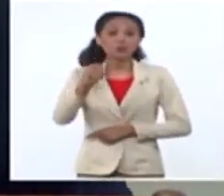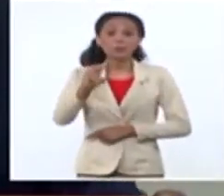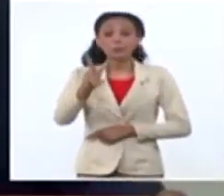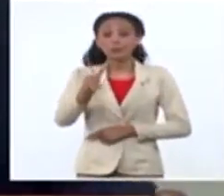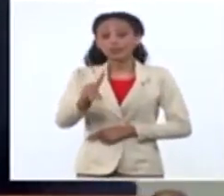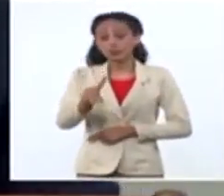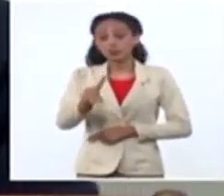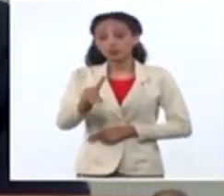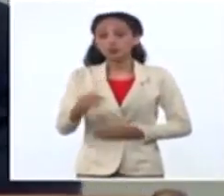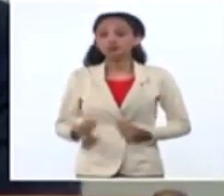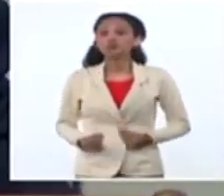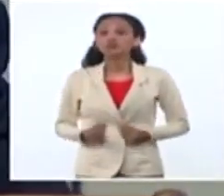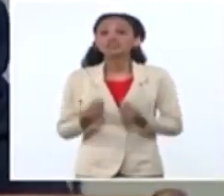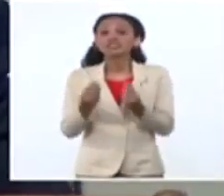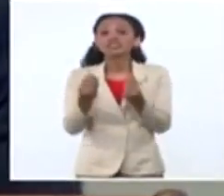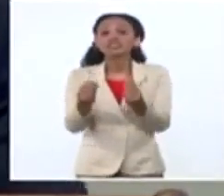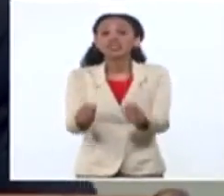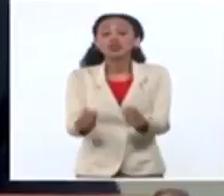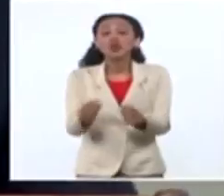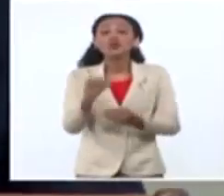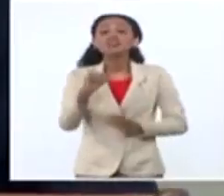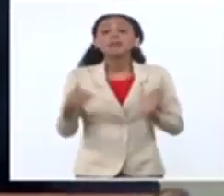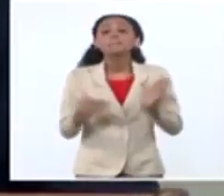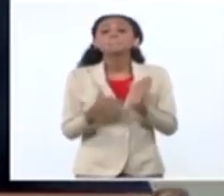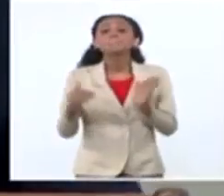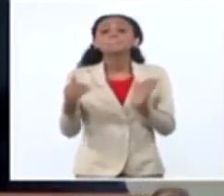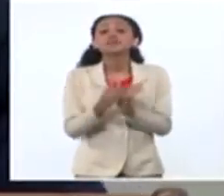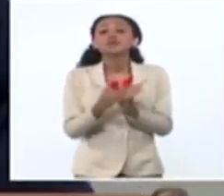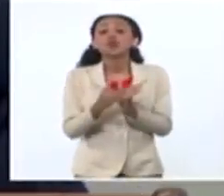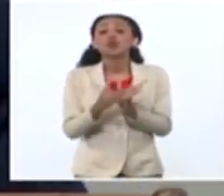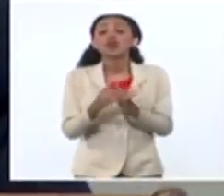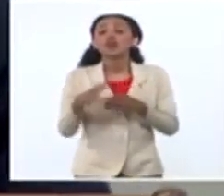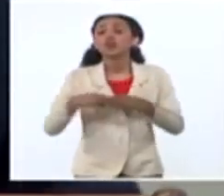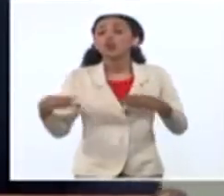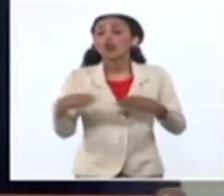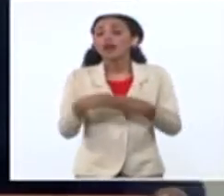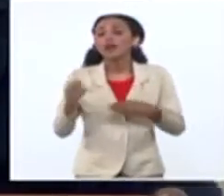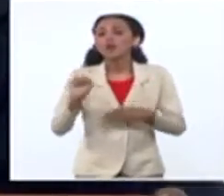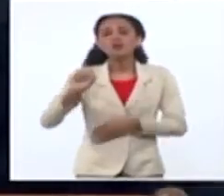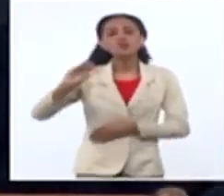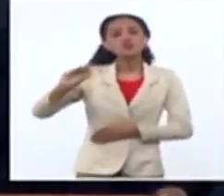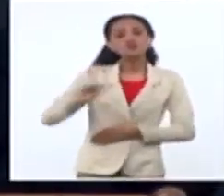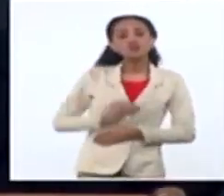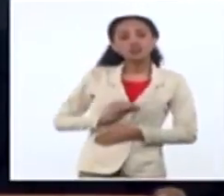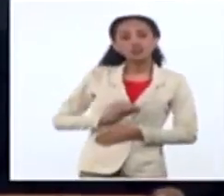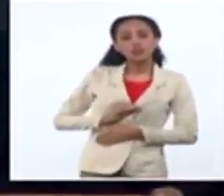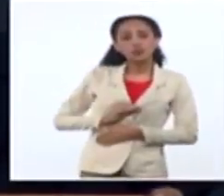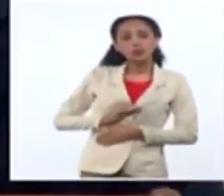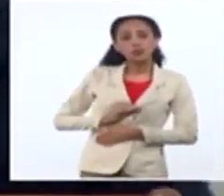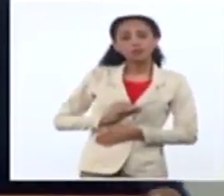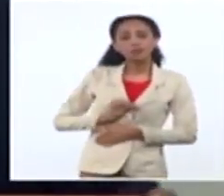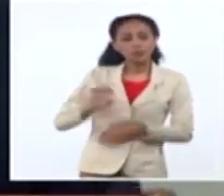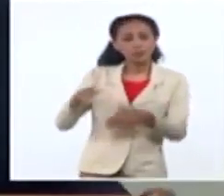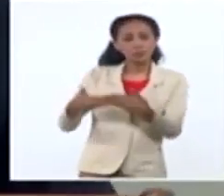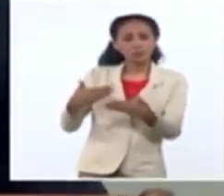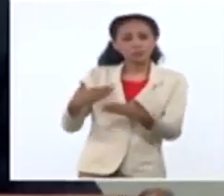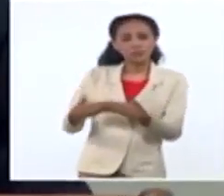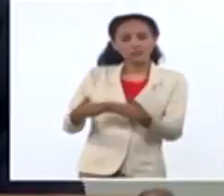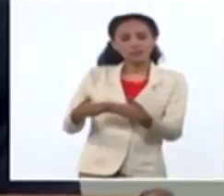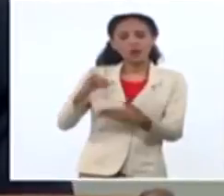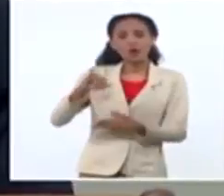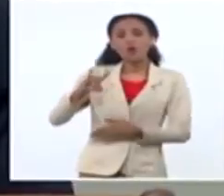un paquete de 6 millones de dólares de subsidio de la USAID, USAID, a